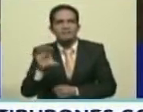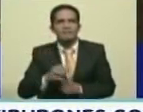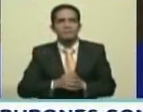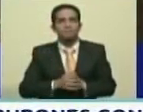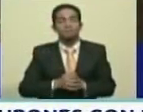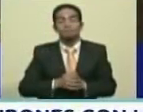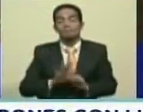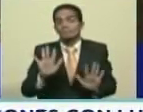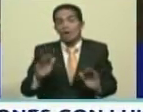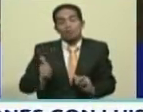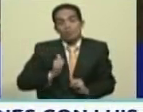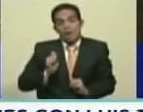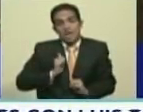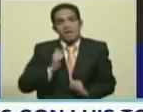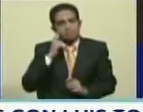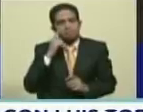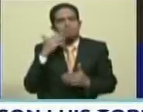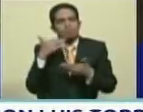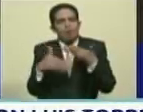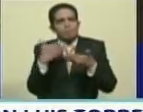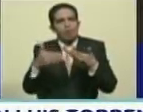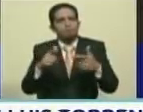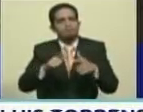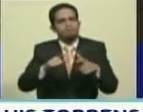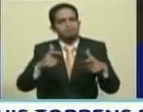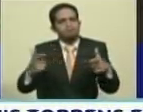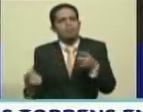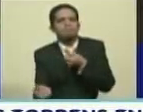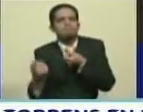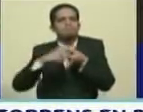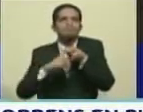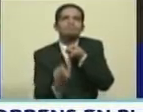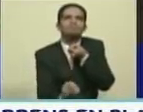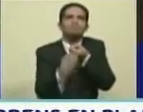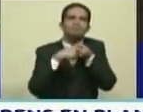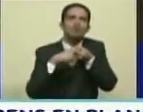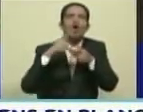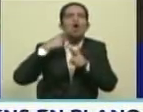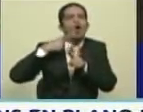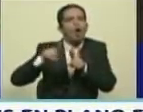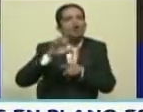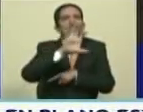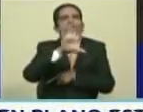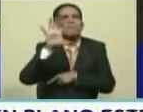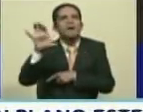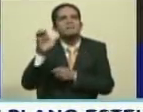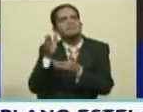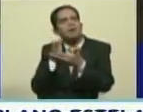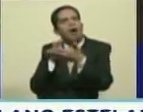Cualquier momento vamos a seguir recuperando democráticamente a otros países o gobiernos antiimperialistas.